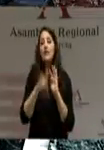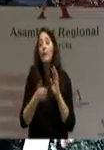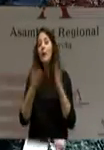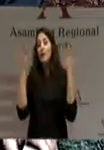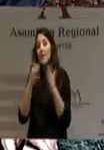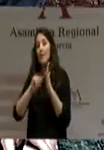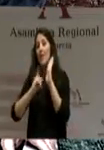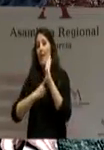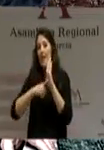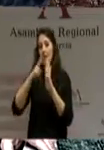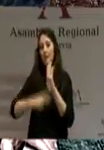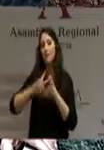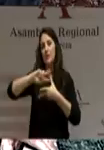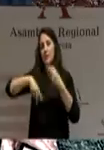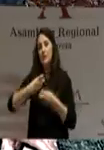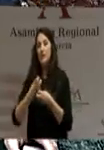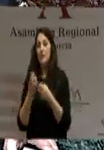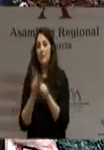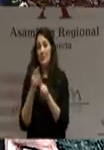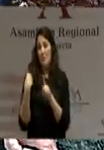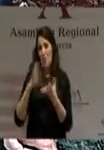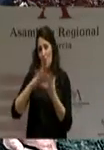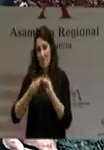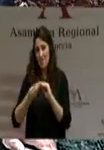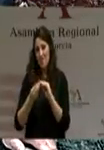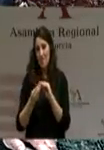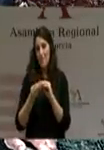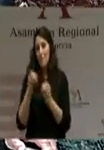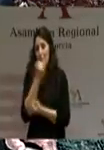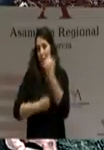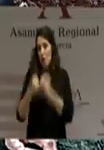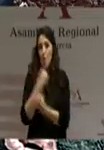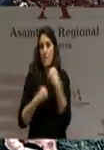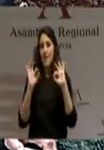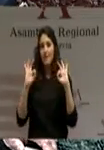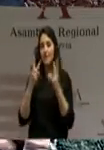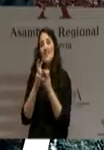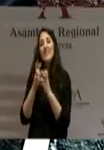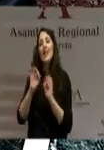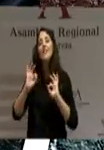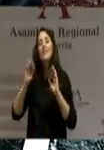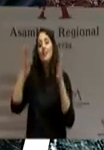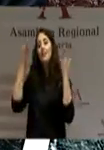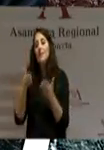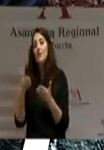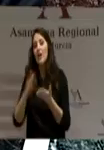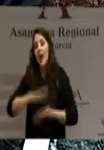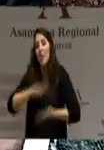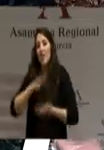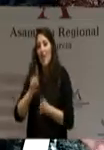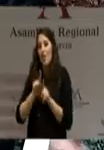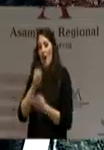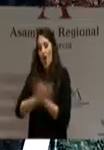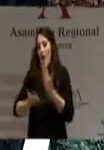normativos actuales y propuesta de nuevos márgenes de maniobra fiscal autonómica, en particular la capacidad de incrementar la colaboración